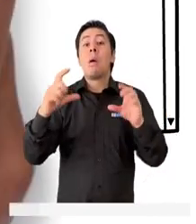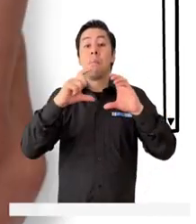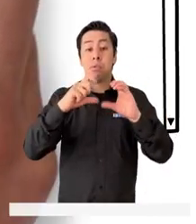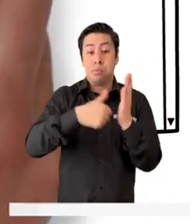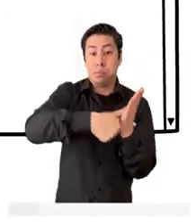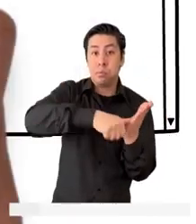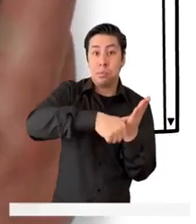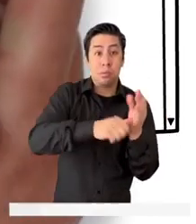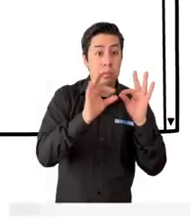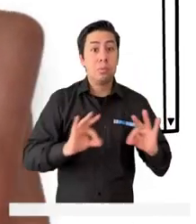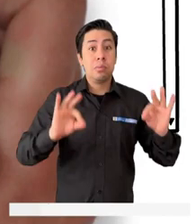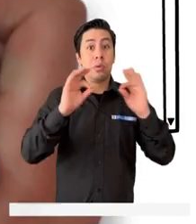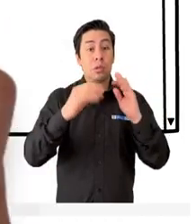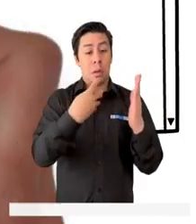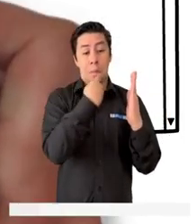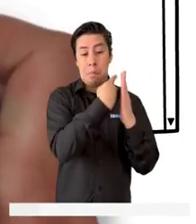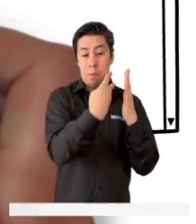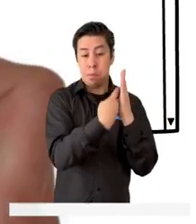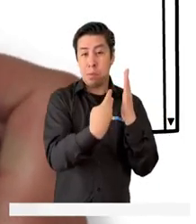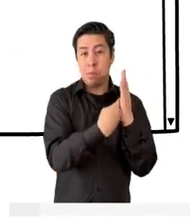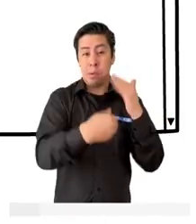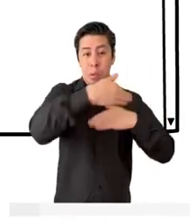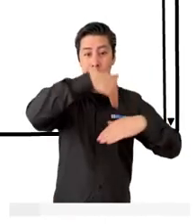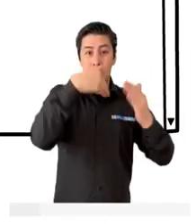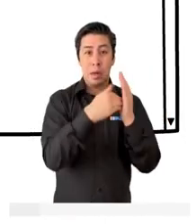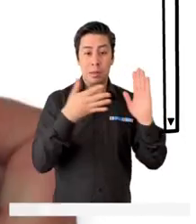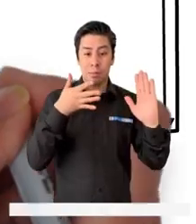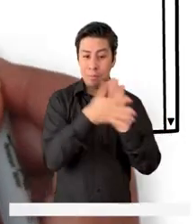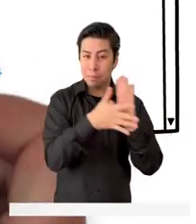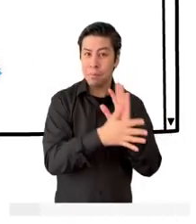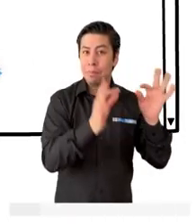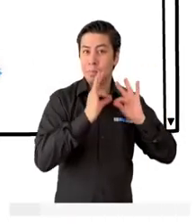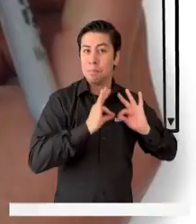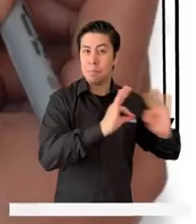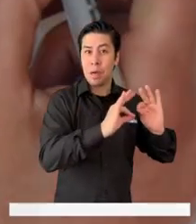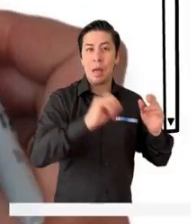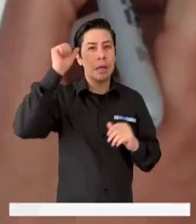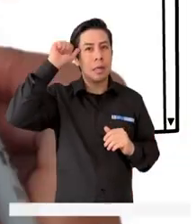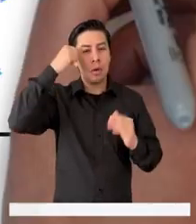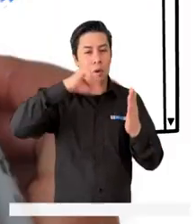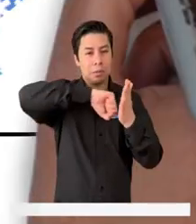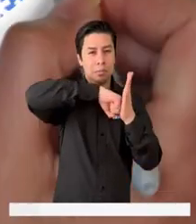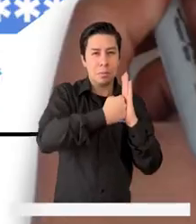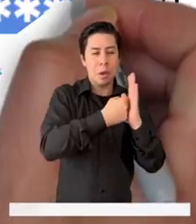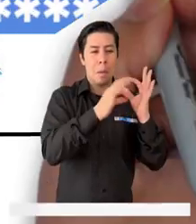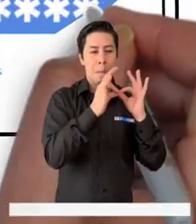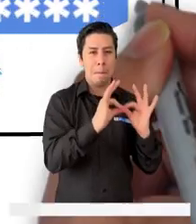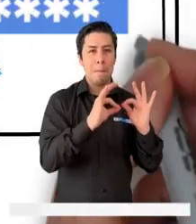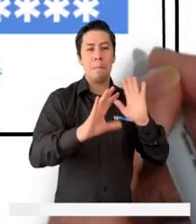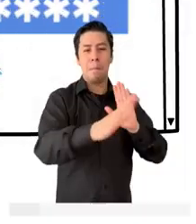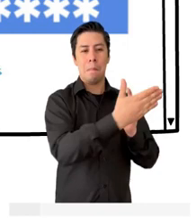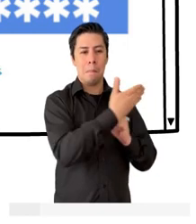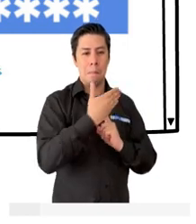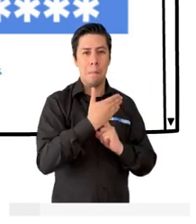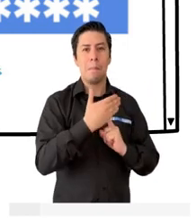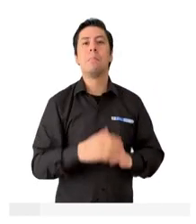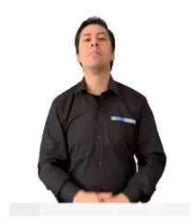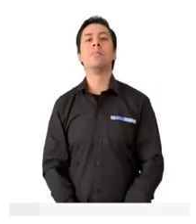mano su documento de identidad y seguir los pasos que le indican. Recuerde guardar su usuario y contraseña en un lugar seguro.